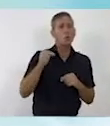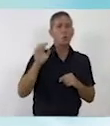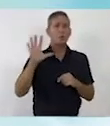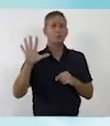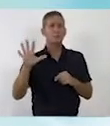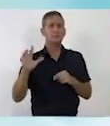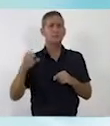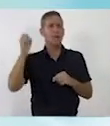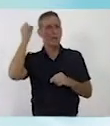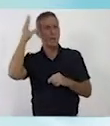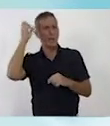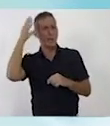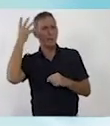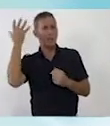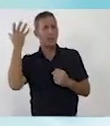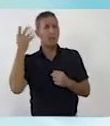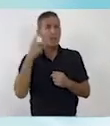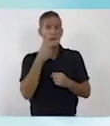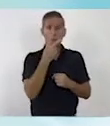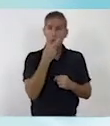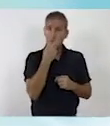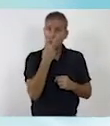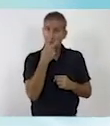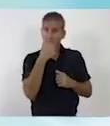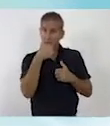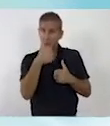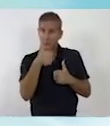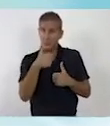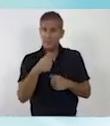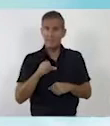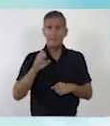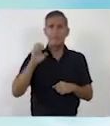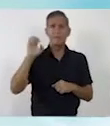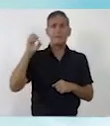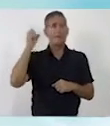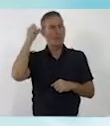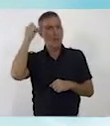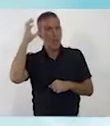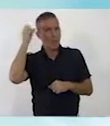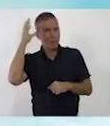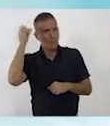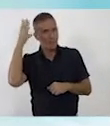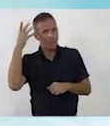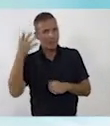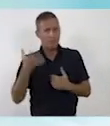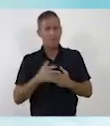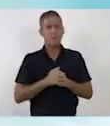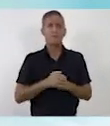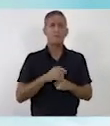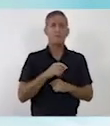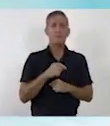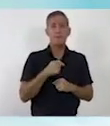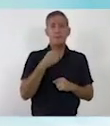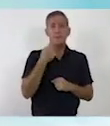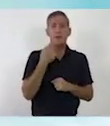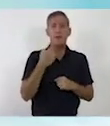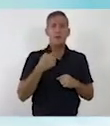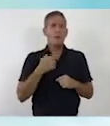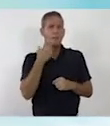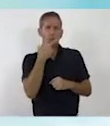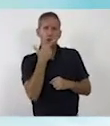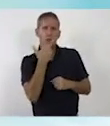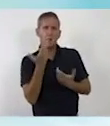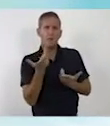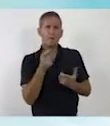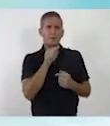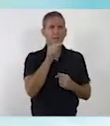0,5 experimentalmente. Y fíjense que digo experimentalmente. ¿Bien? Vamos a ver entonces qué pasa